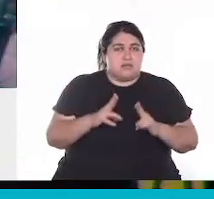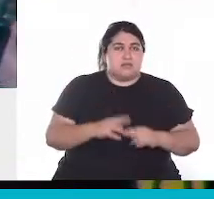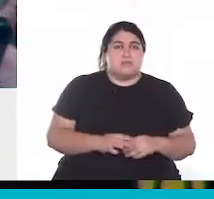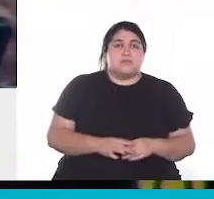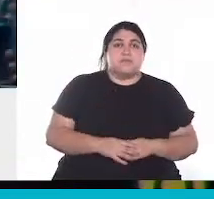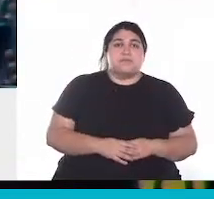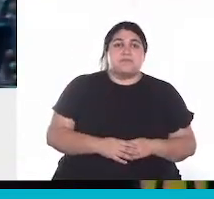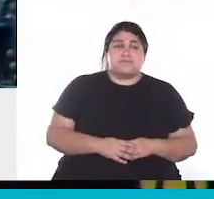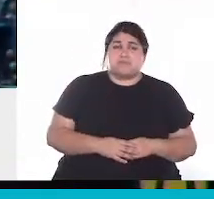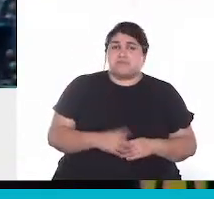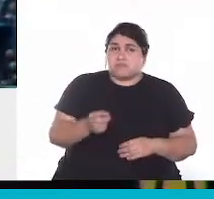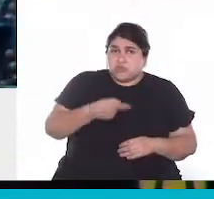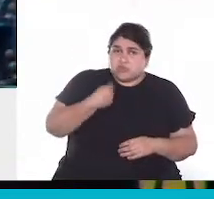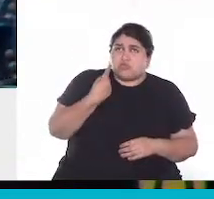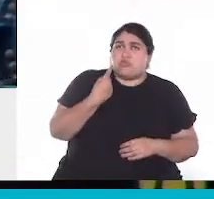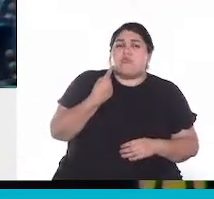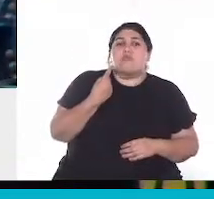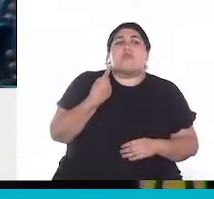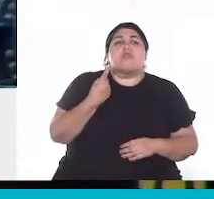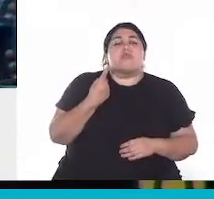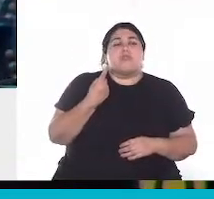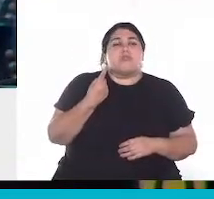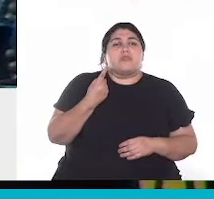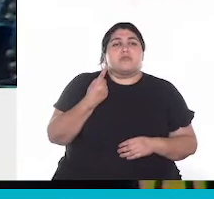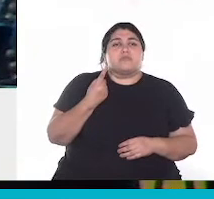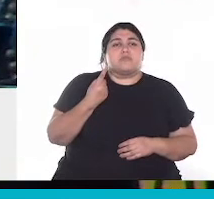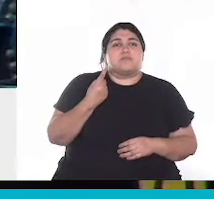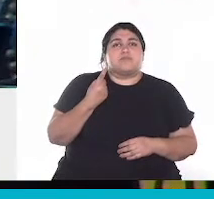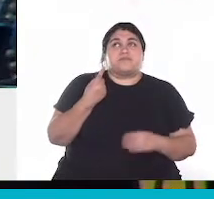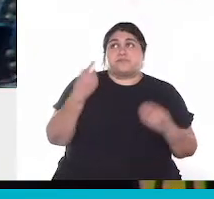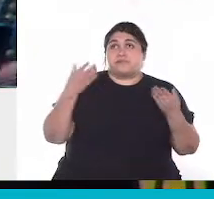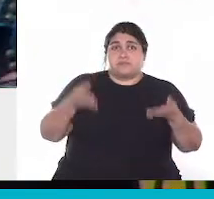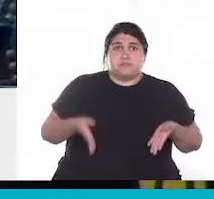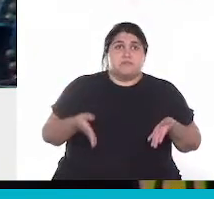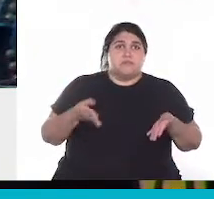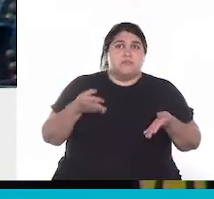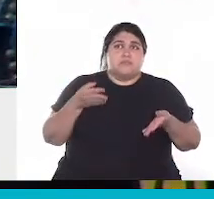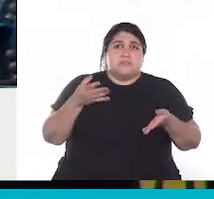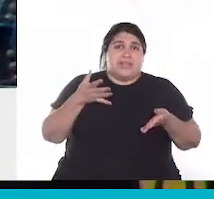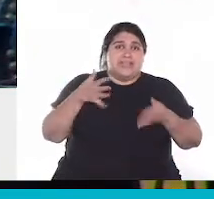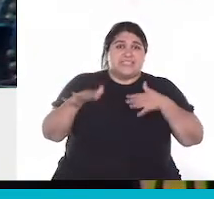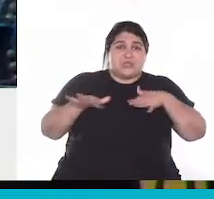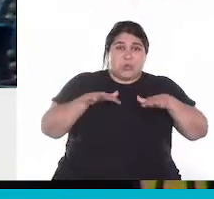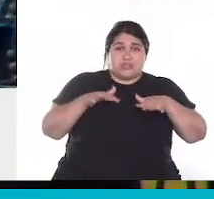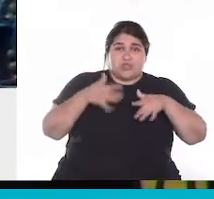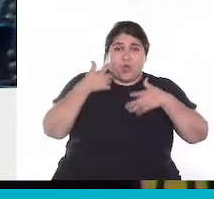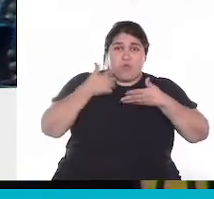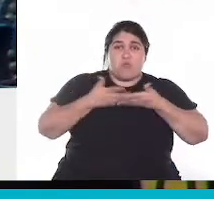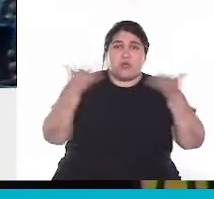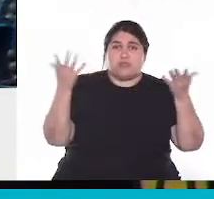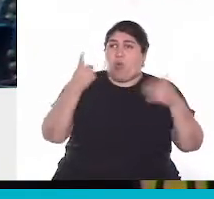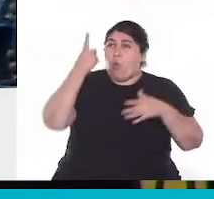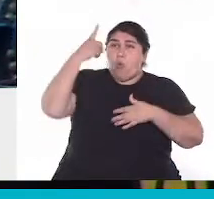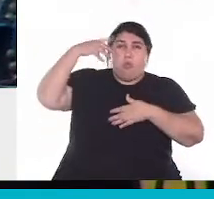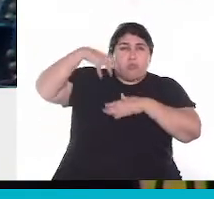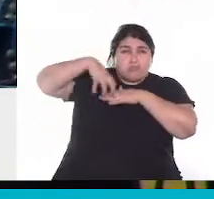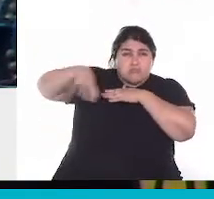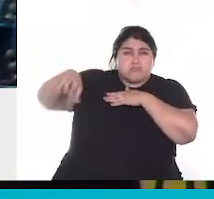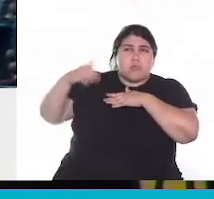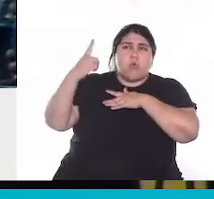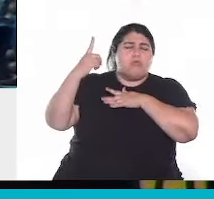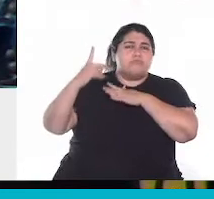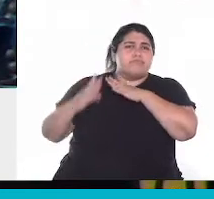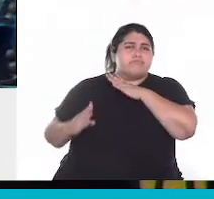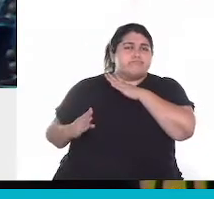Y acá tenemos y nos chocamos con esta realidad de uno de los poderes que